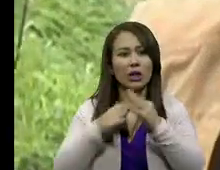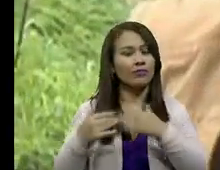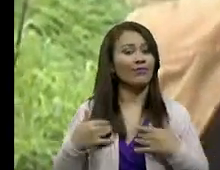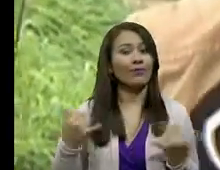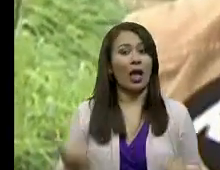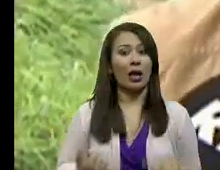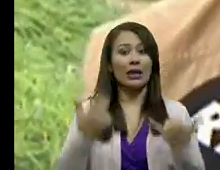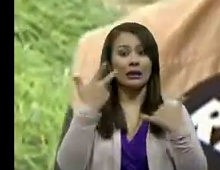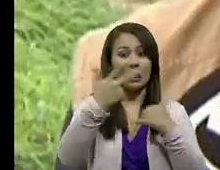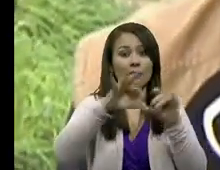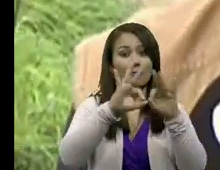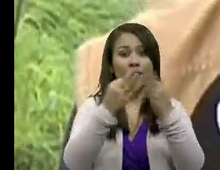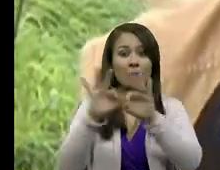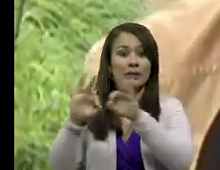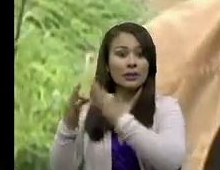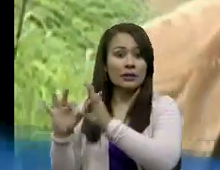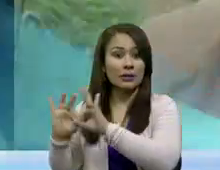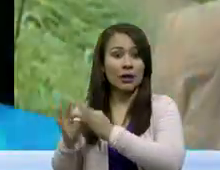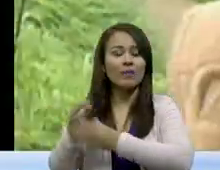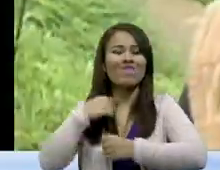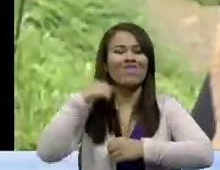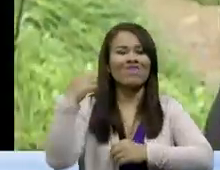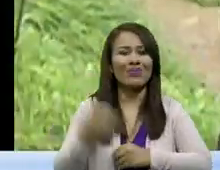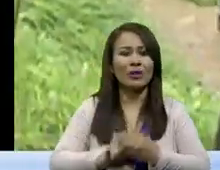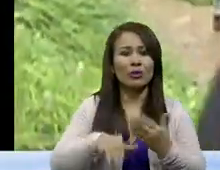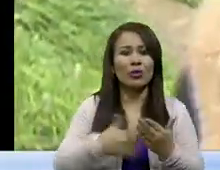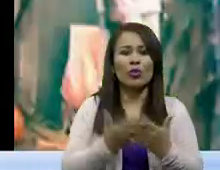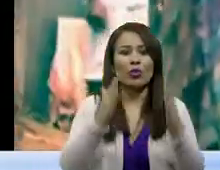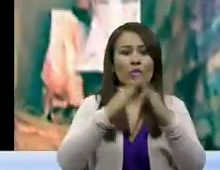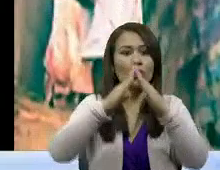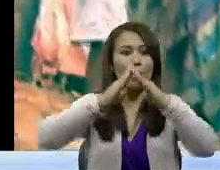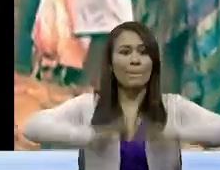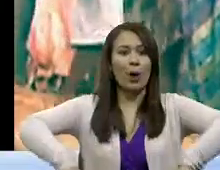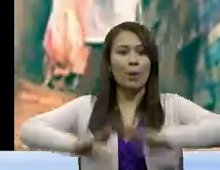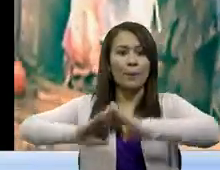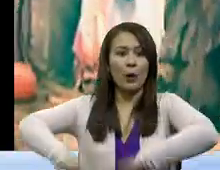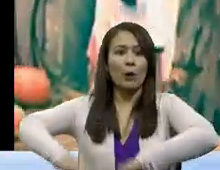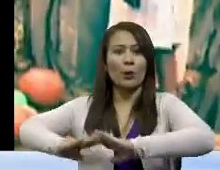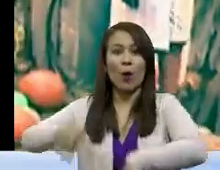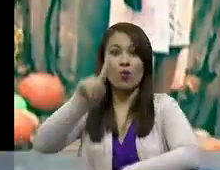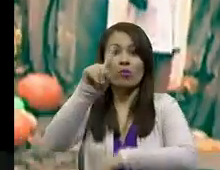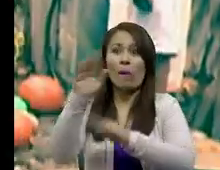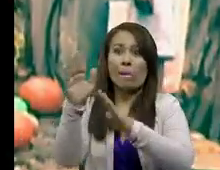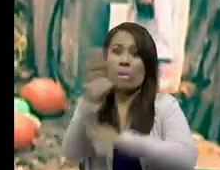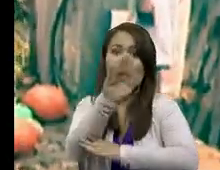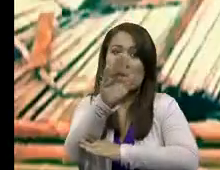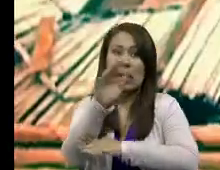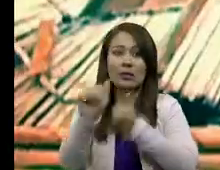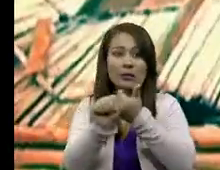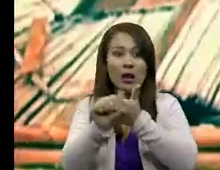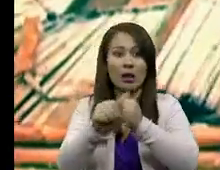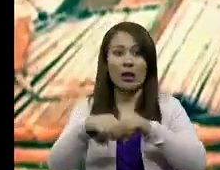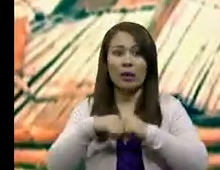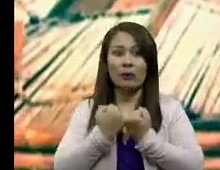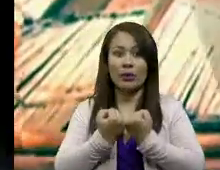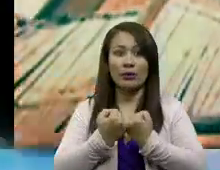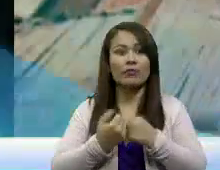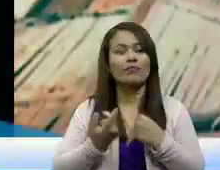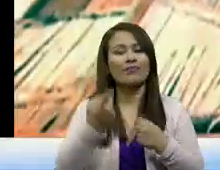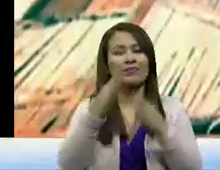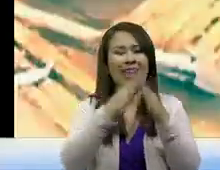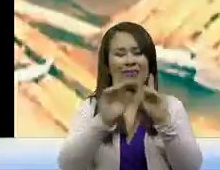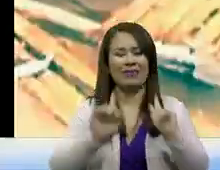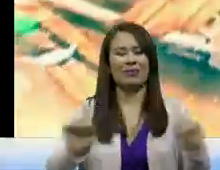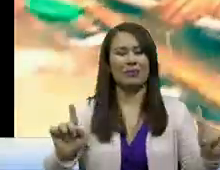3 familias damnificadas, su vivienda colapsado, y una que está por colapsar que también está junto a ellas. La casa era de